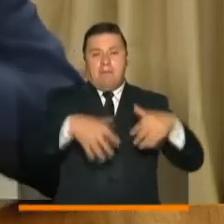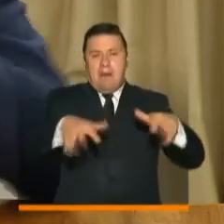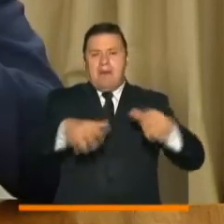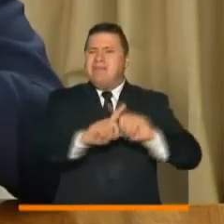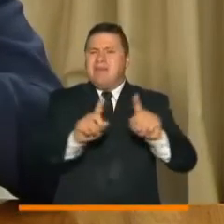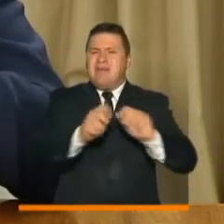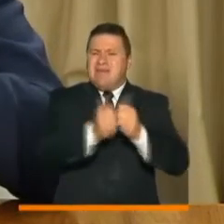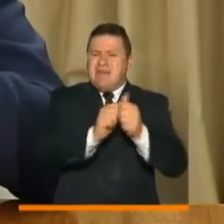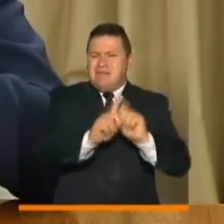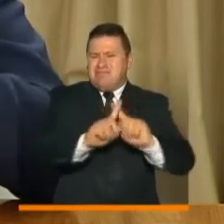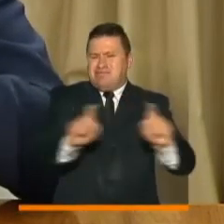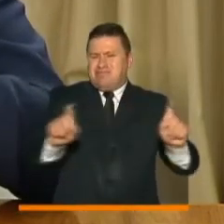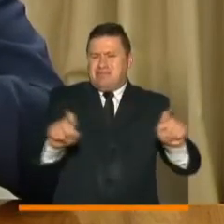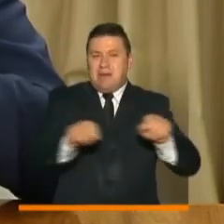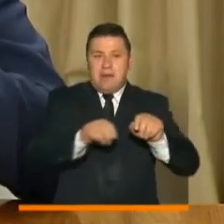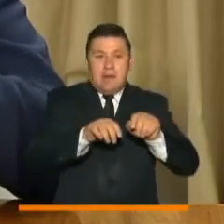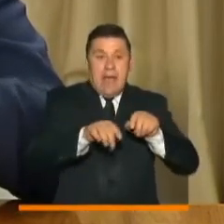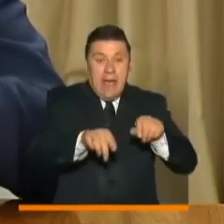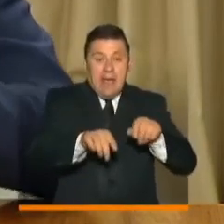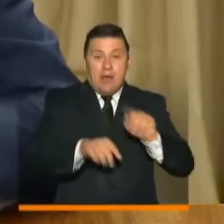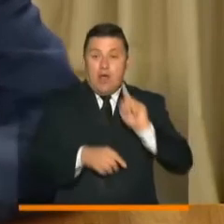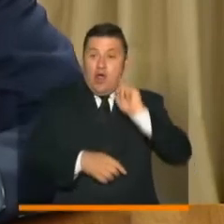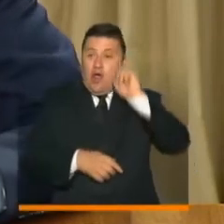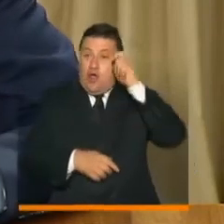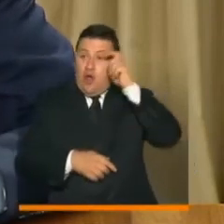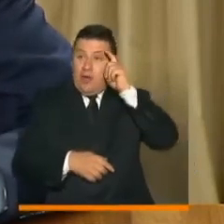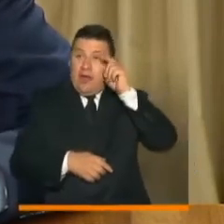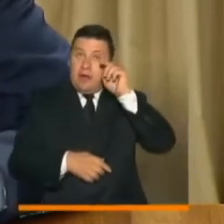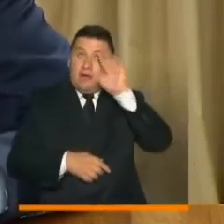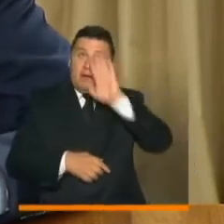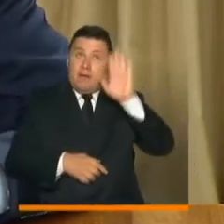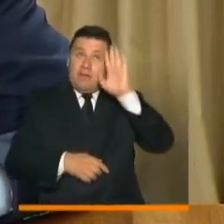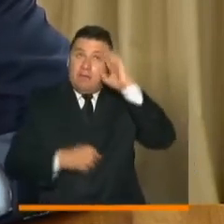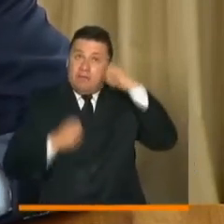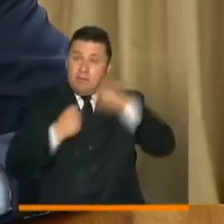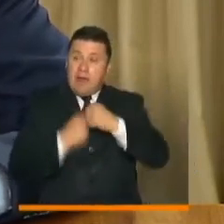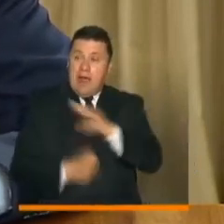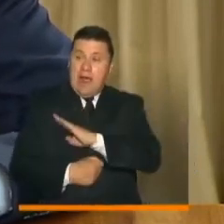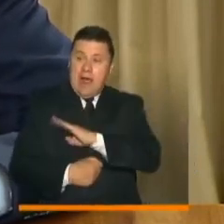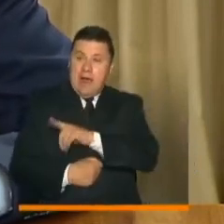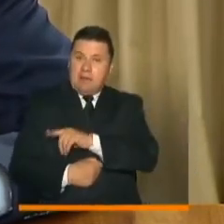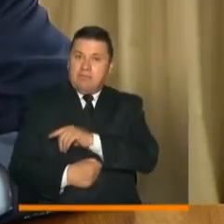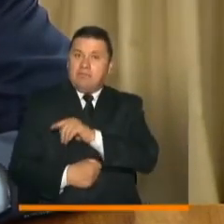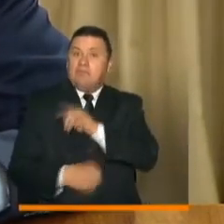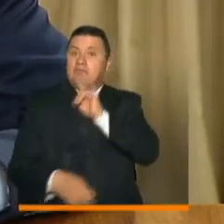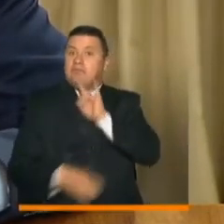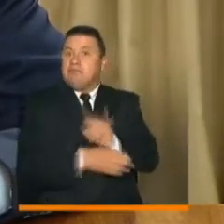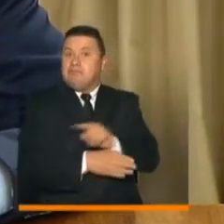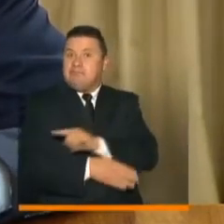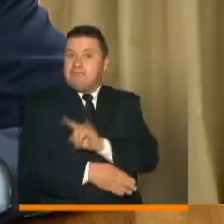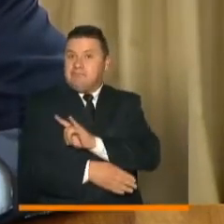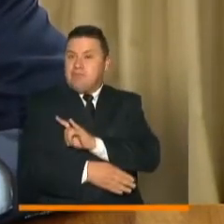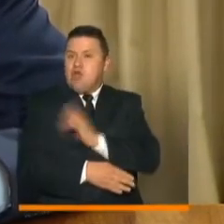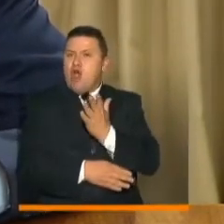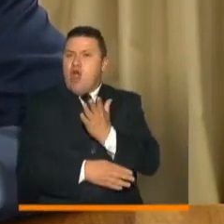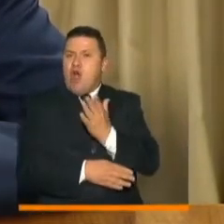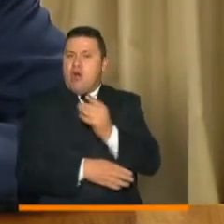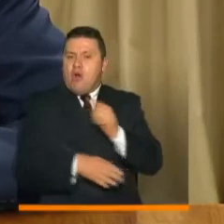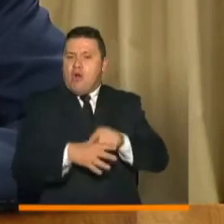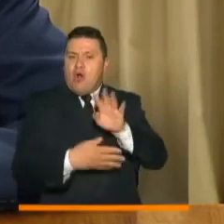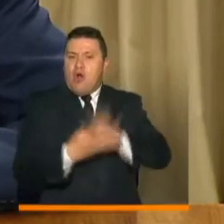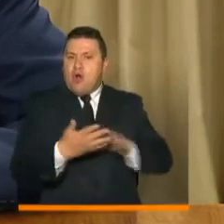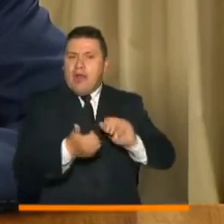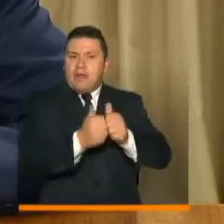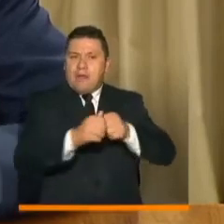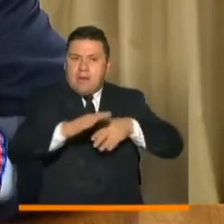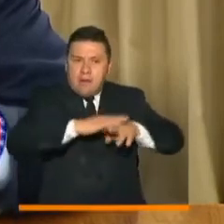porque además en ese trabajo mancomunado con gobernadores y alcaldes, serán ellos al final quienes determinen cómo van a ser la utilización de esos